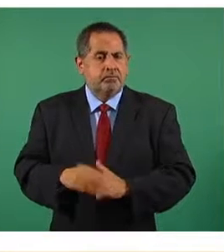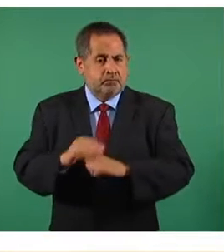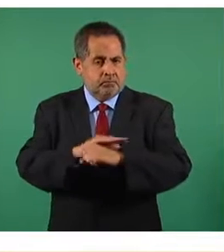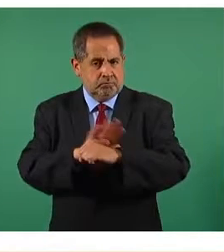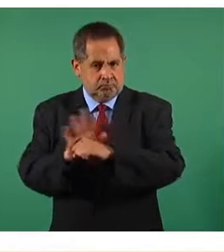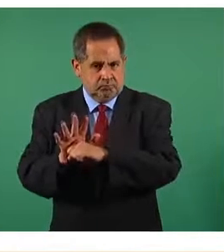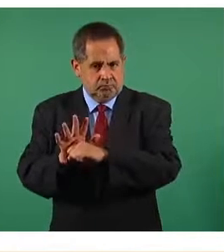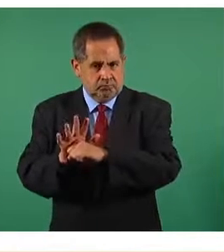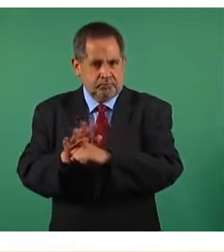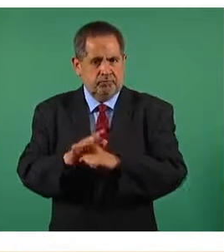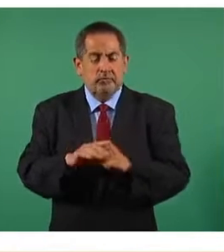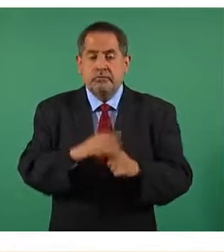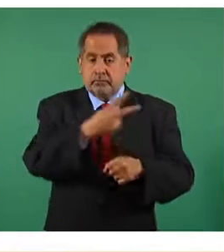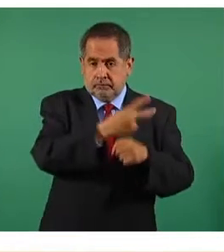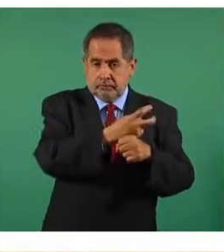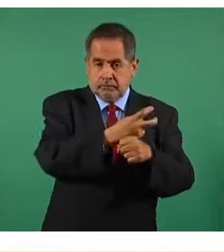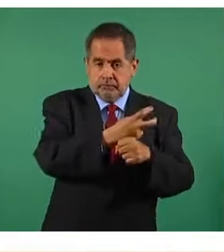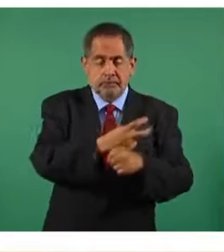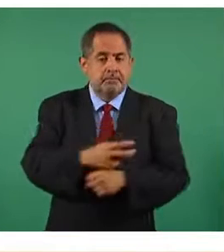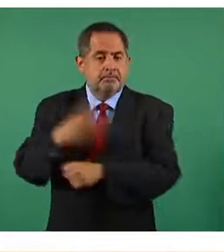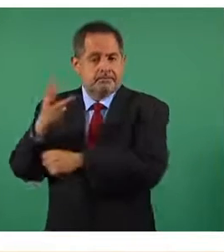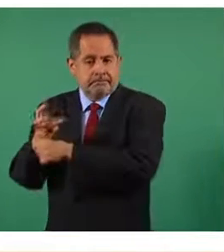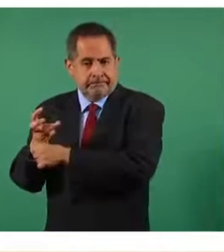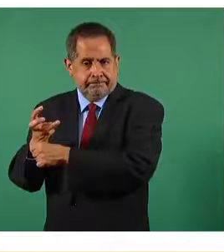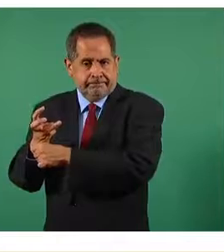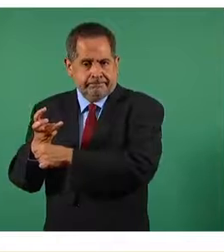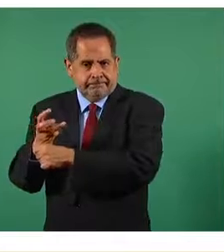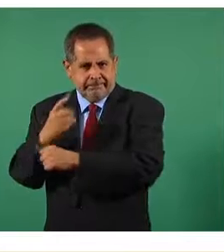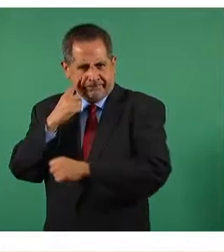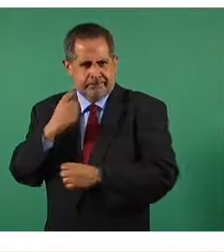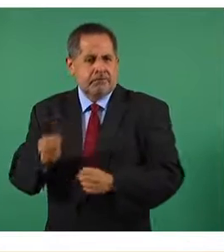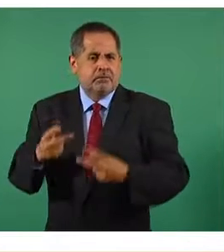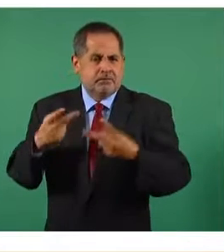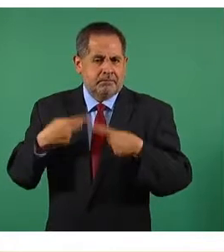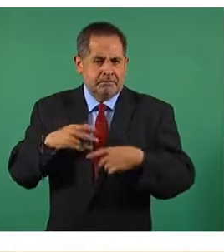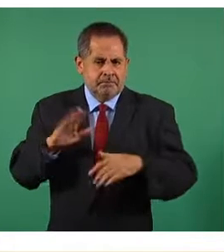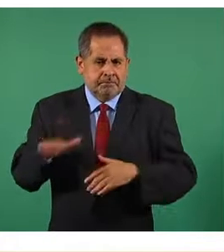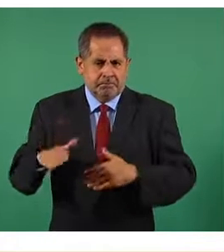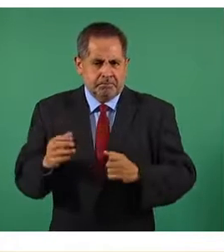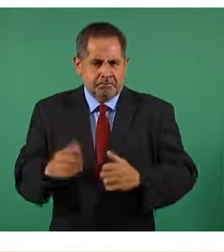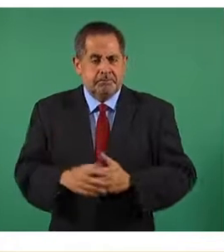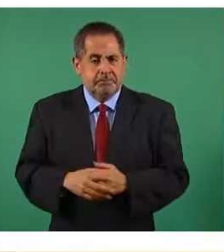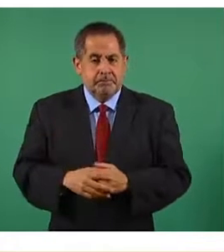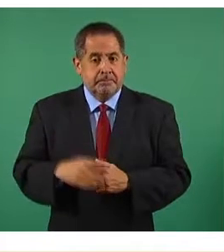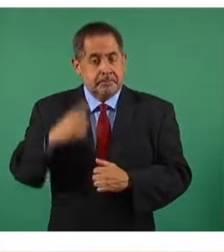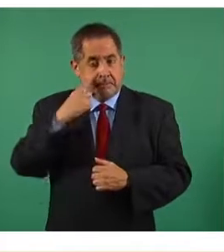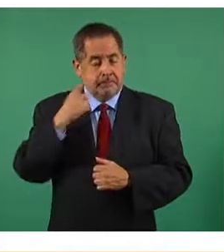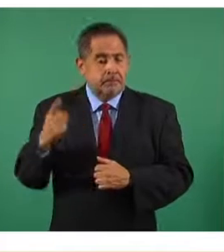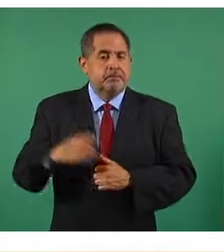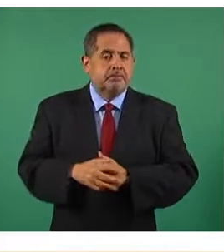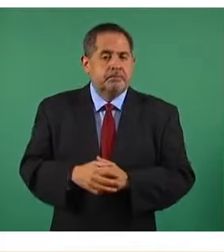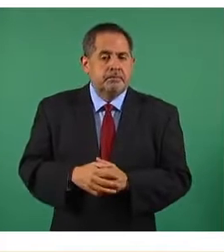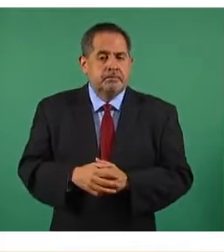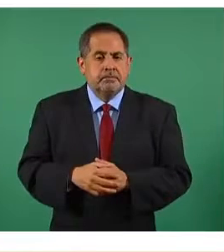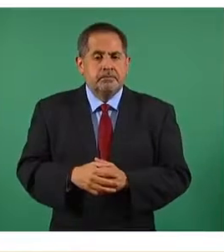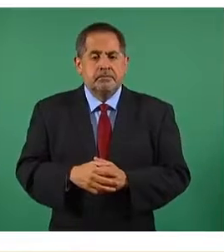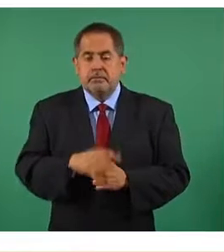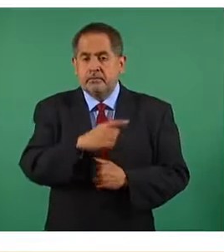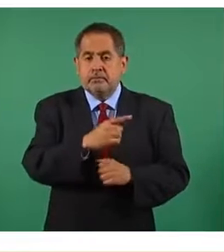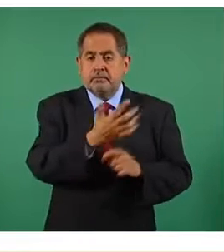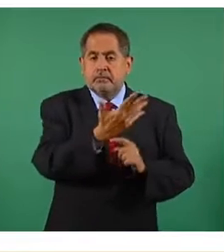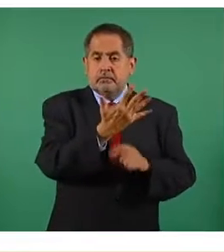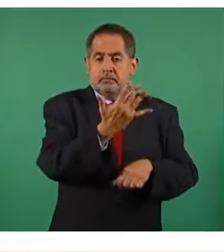la tercera ola de COVID en México. Y lo que se ve en cada una de las barras de estas pirámides son los primeros 50